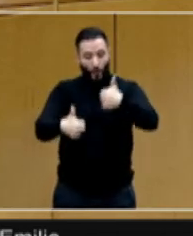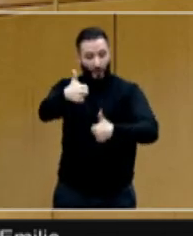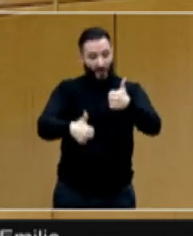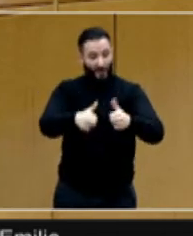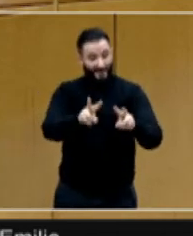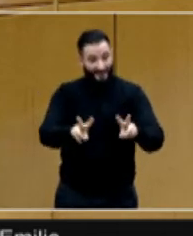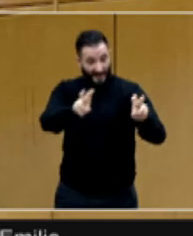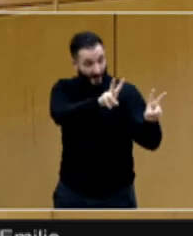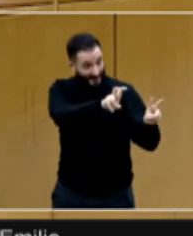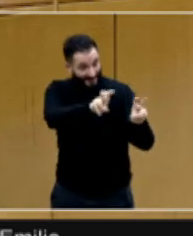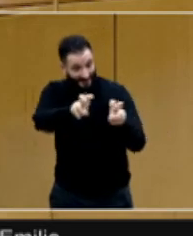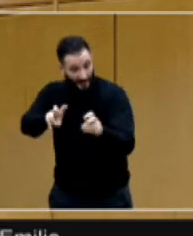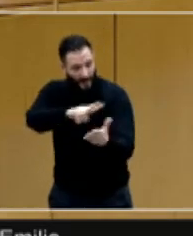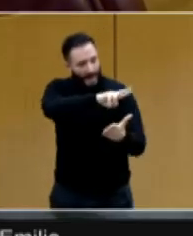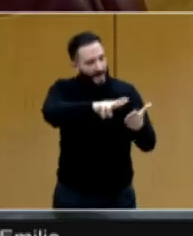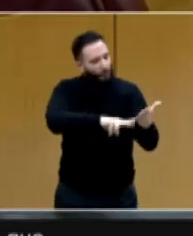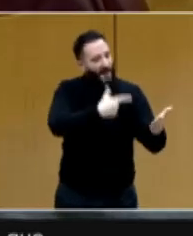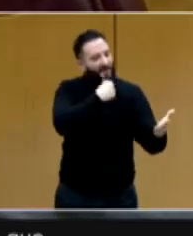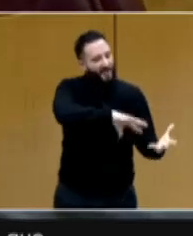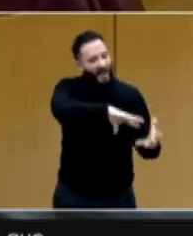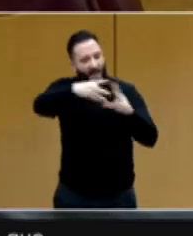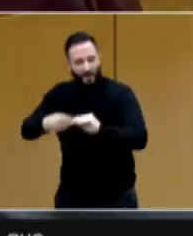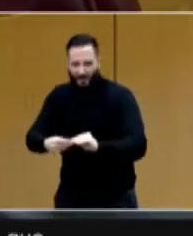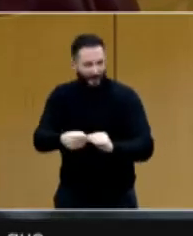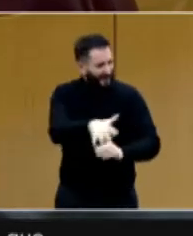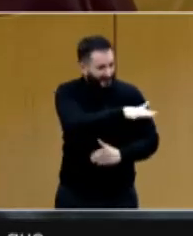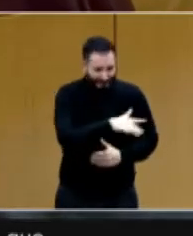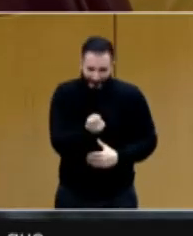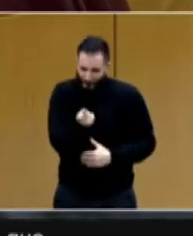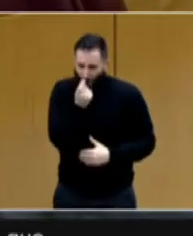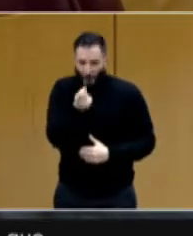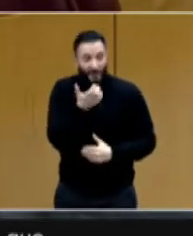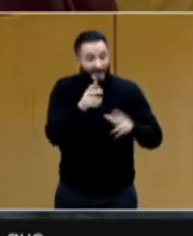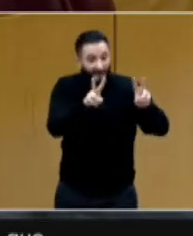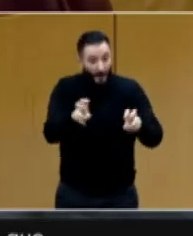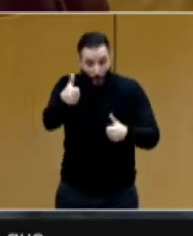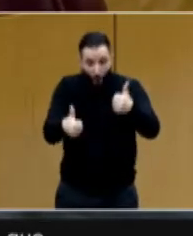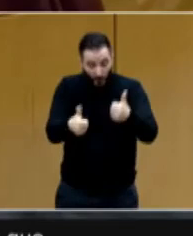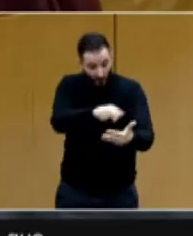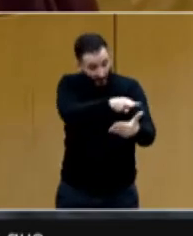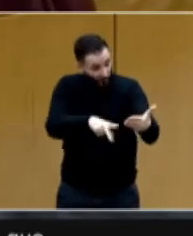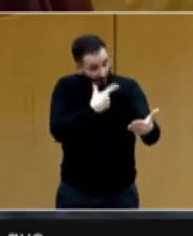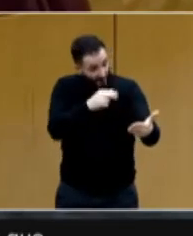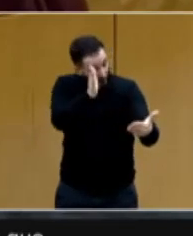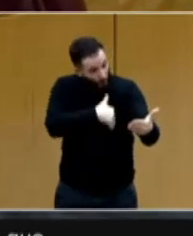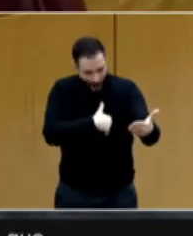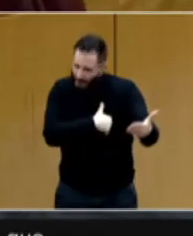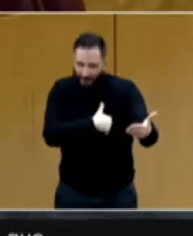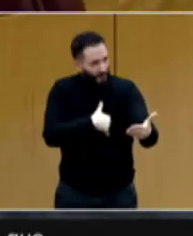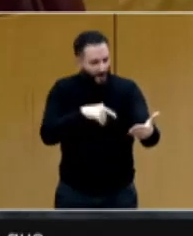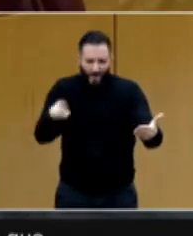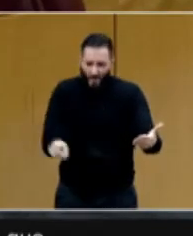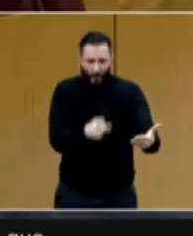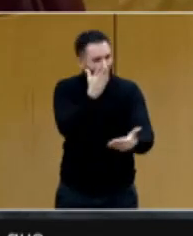fácil Entonces si un temario de oposición no está en lectura fácil Señor por mucha